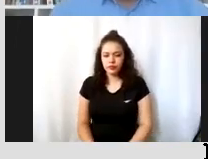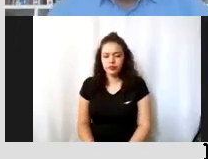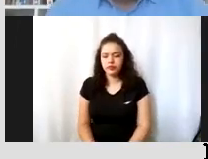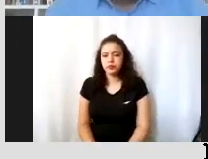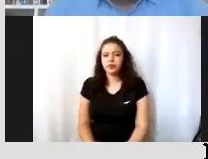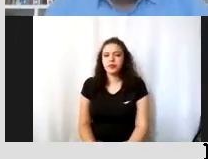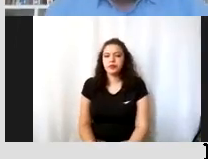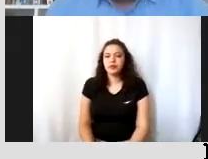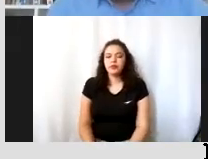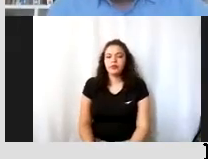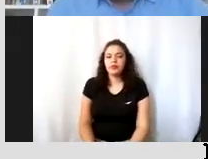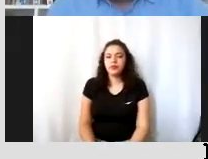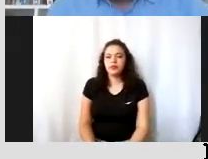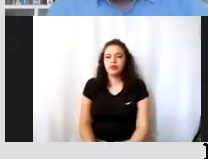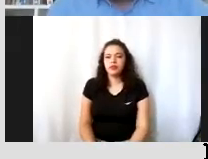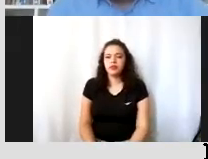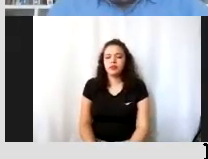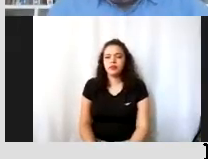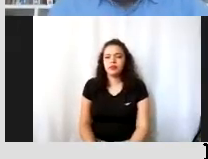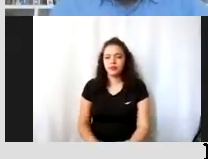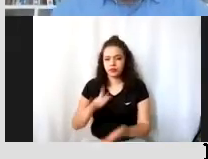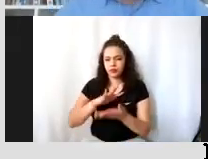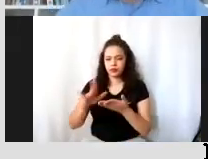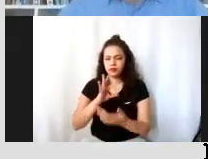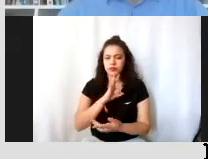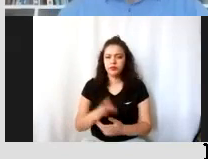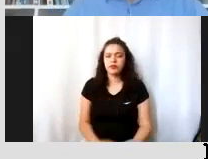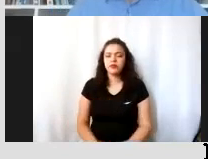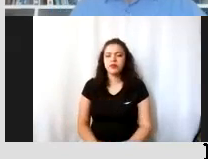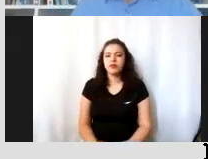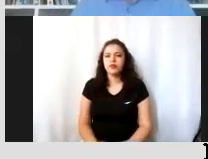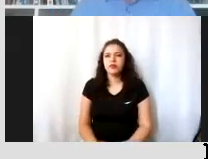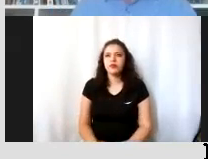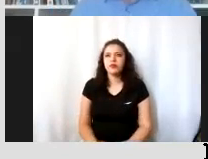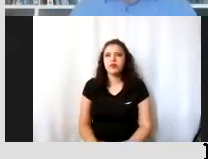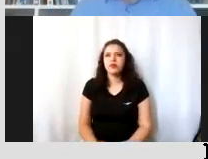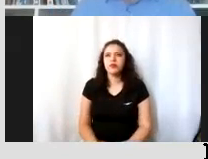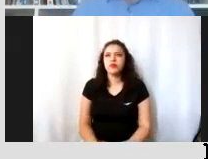Si gustan, yo puedo leer algunos. Por favor.